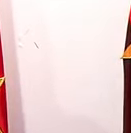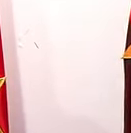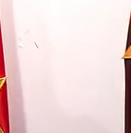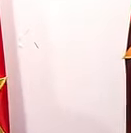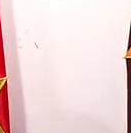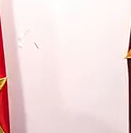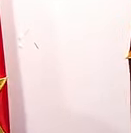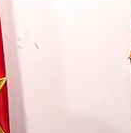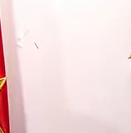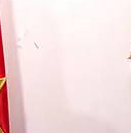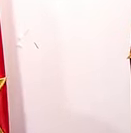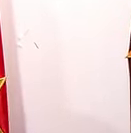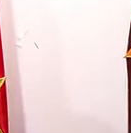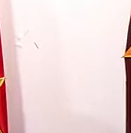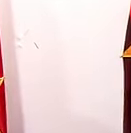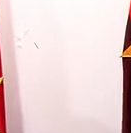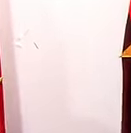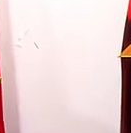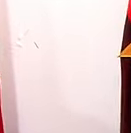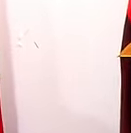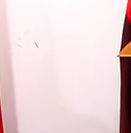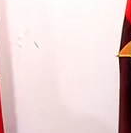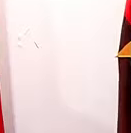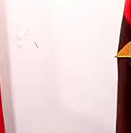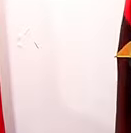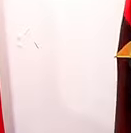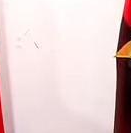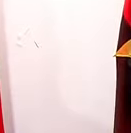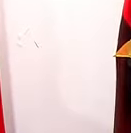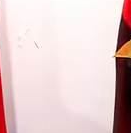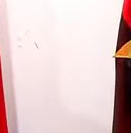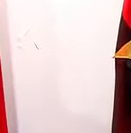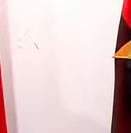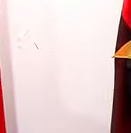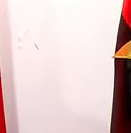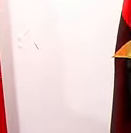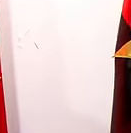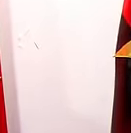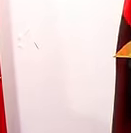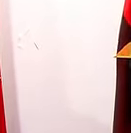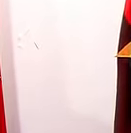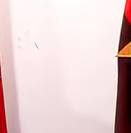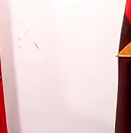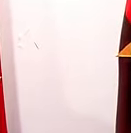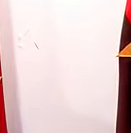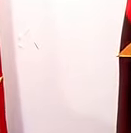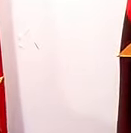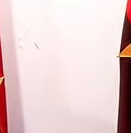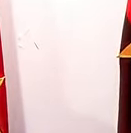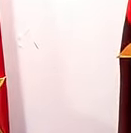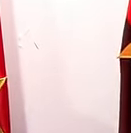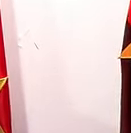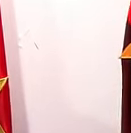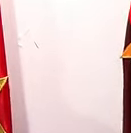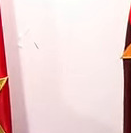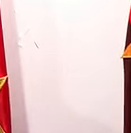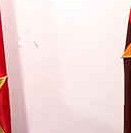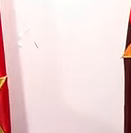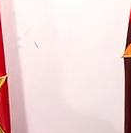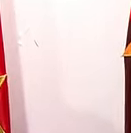punto de partida para enaltecer de una forma diferente esta hermosa danza en su movimiento corporal, que sin